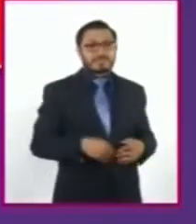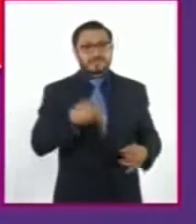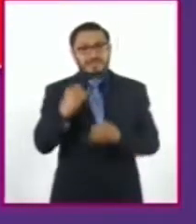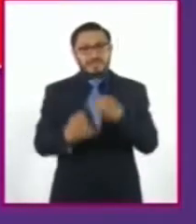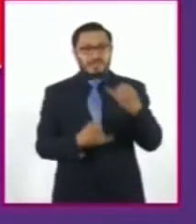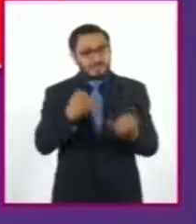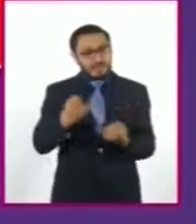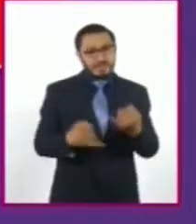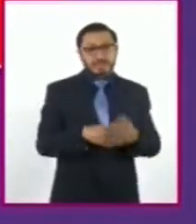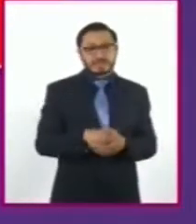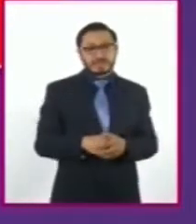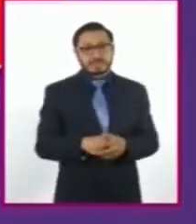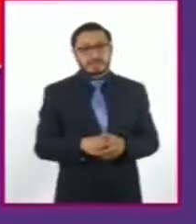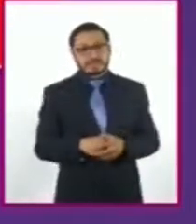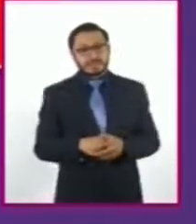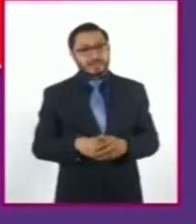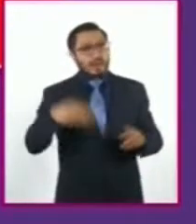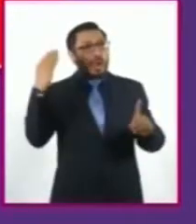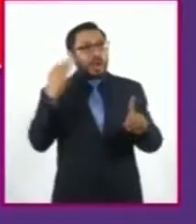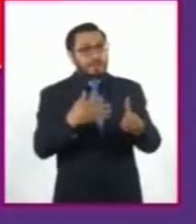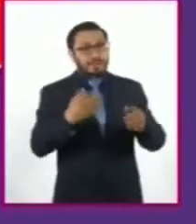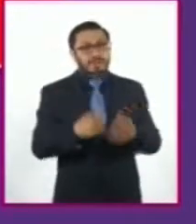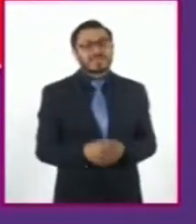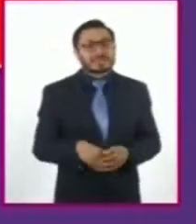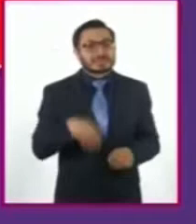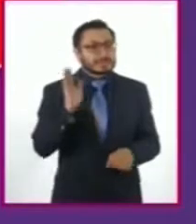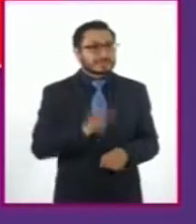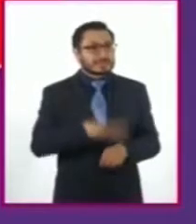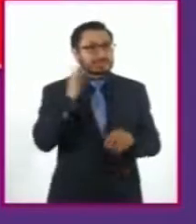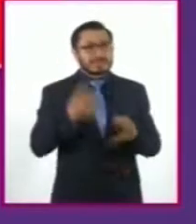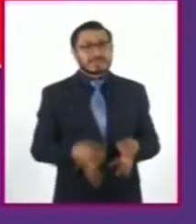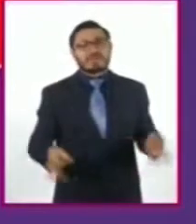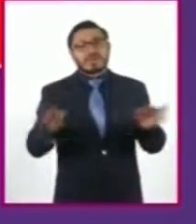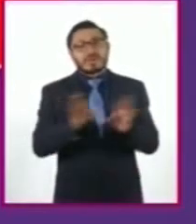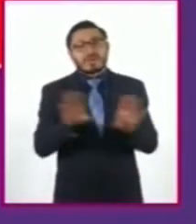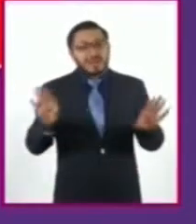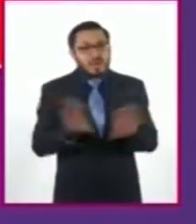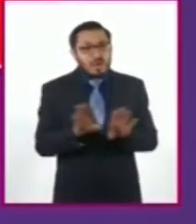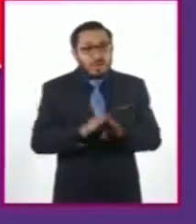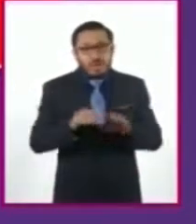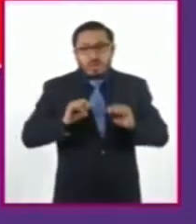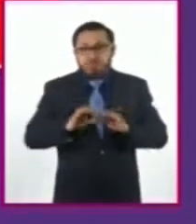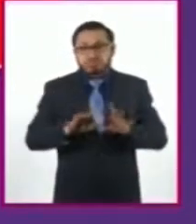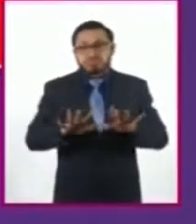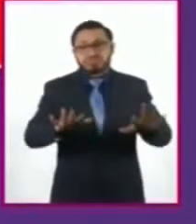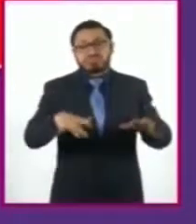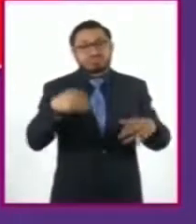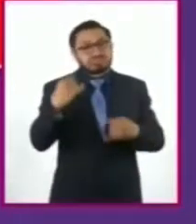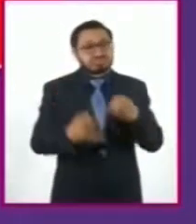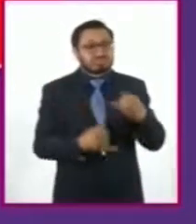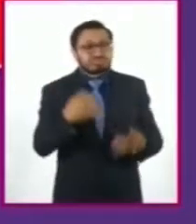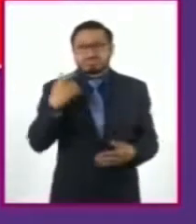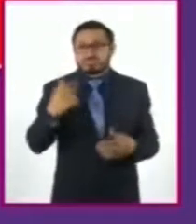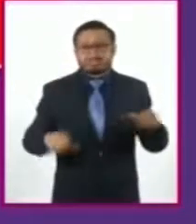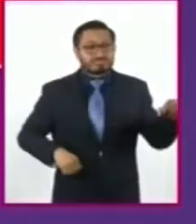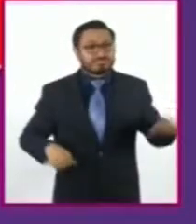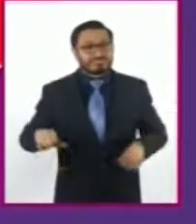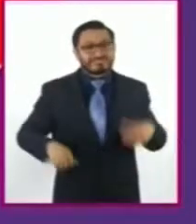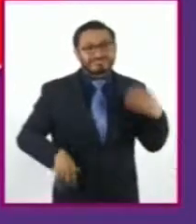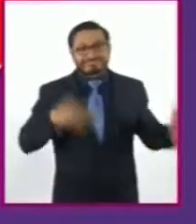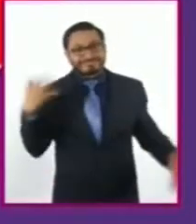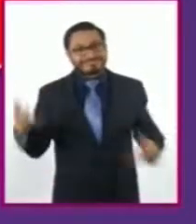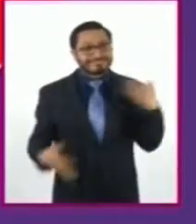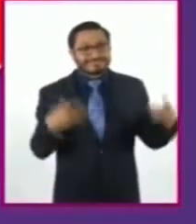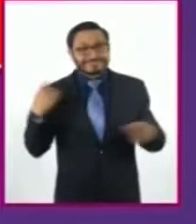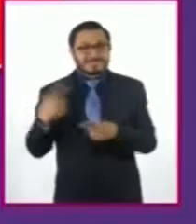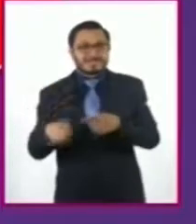Recreativo. Su propósito esencial es el esparcimiento, el ocio y la diversión a través de